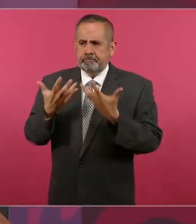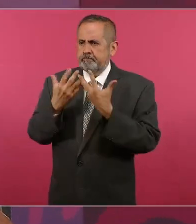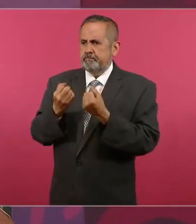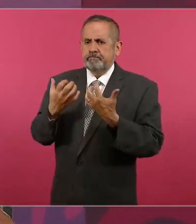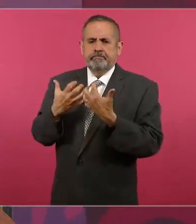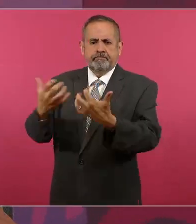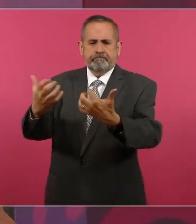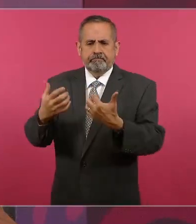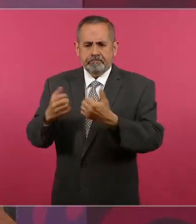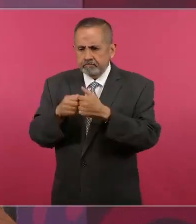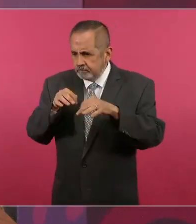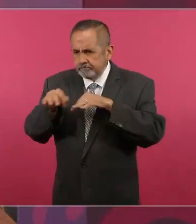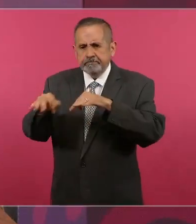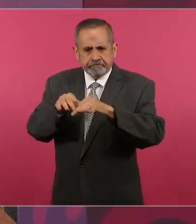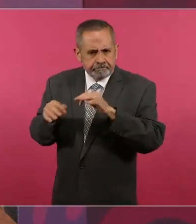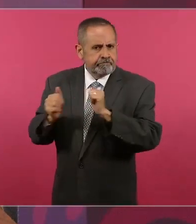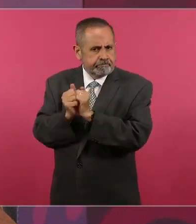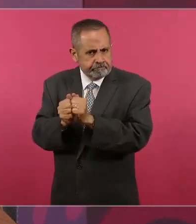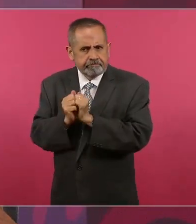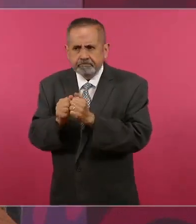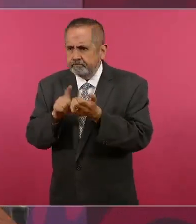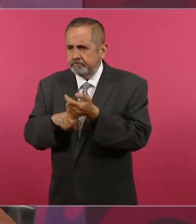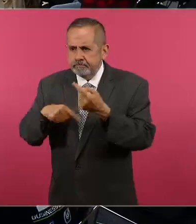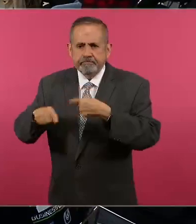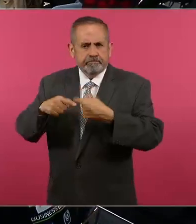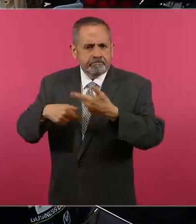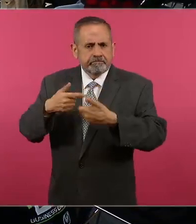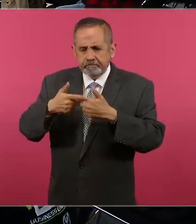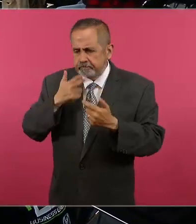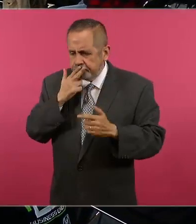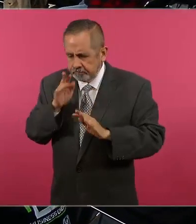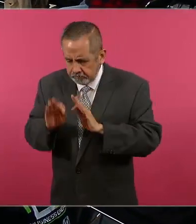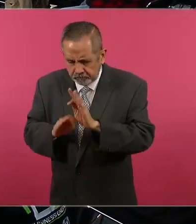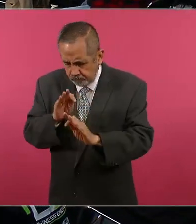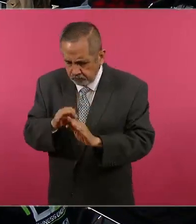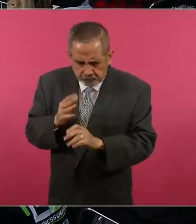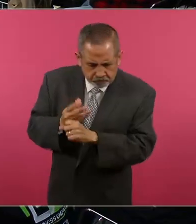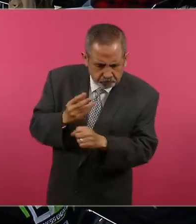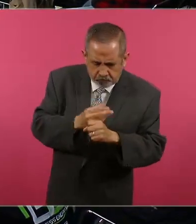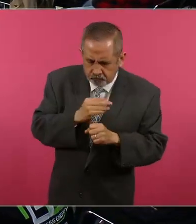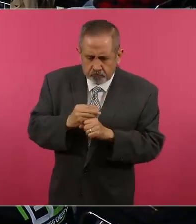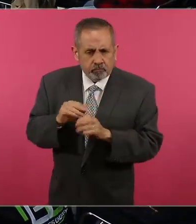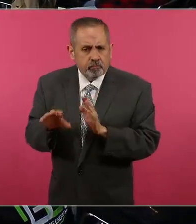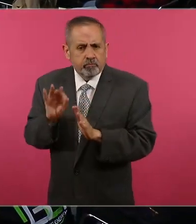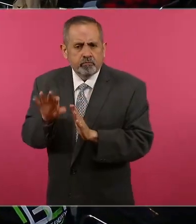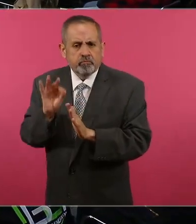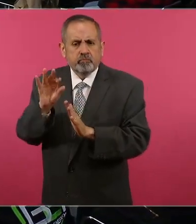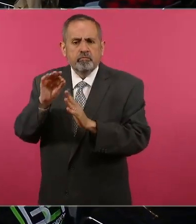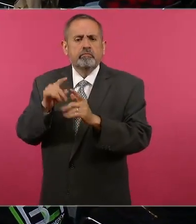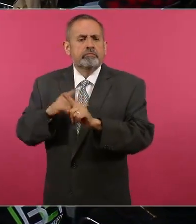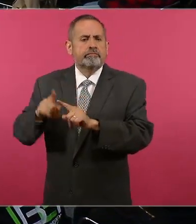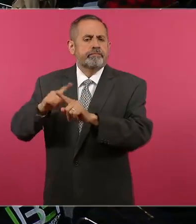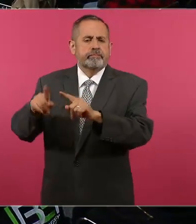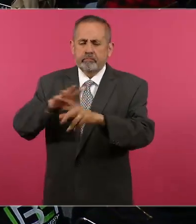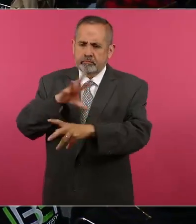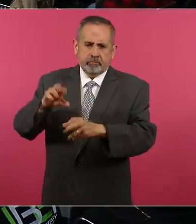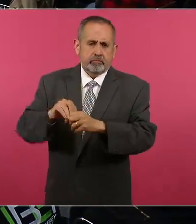que están trabajando en la conservación, en la rehabilitación de todas las zonas